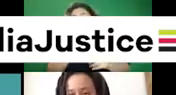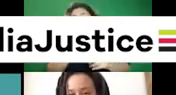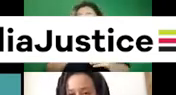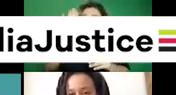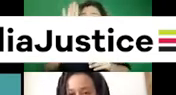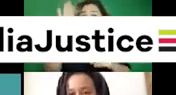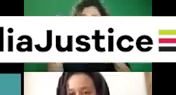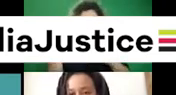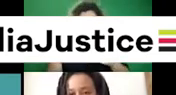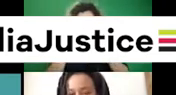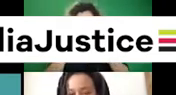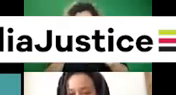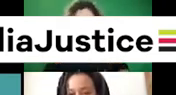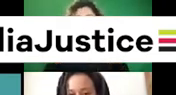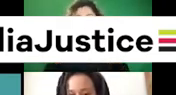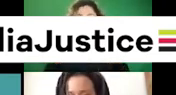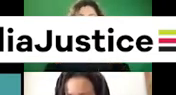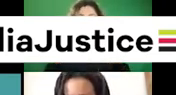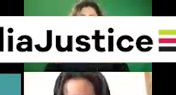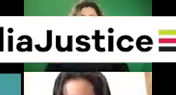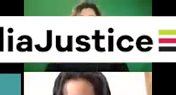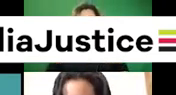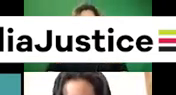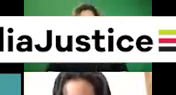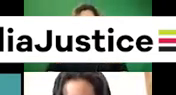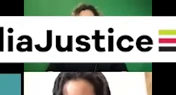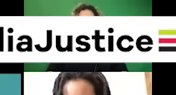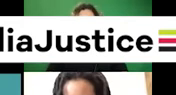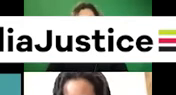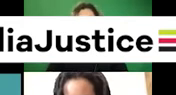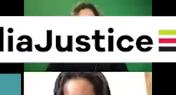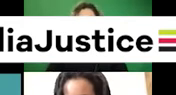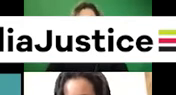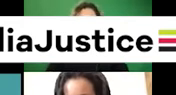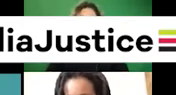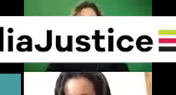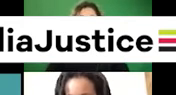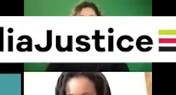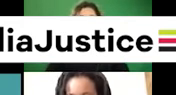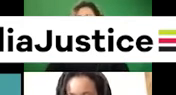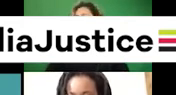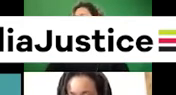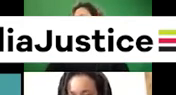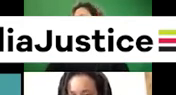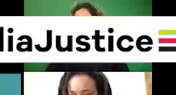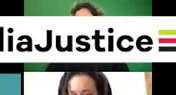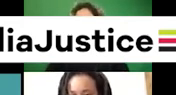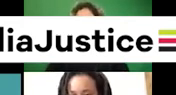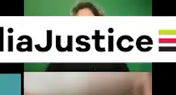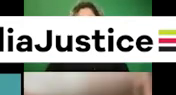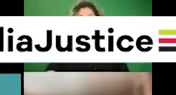ganas de de salir del silencio y hablar